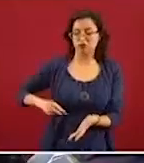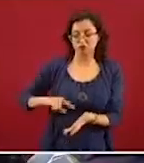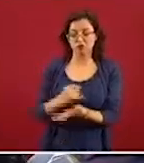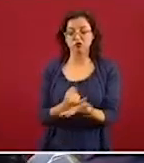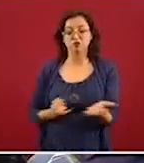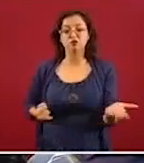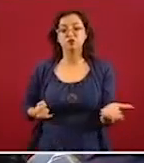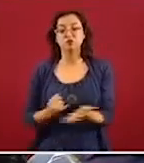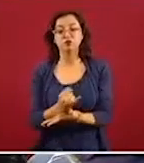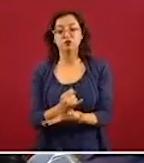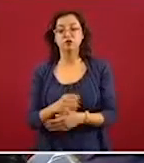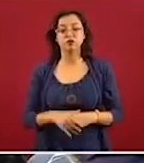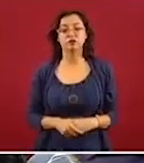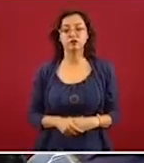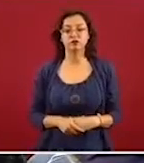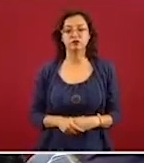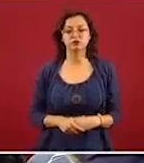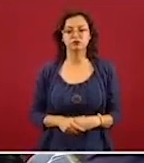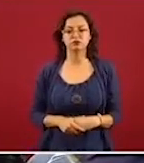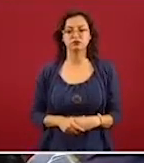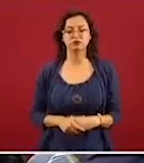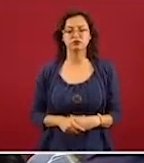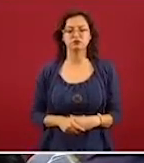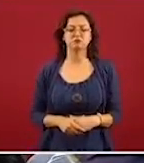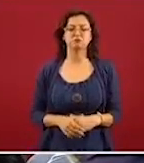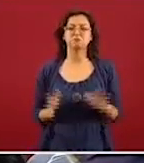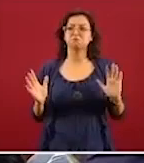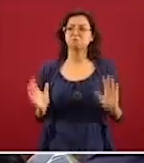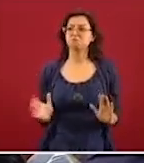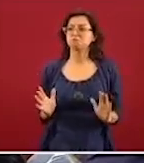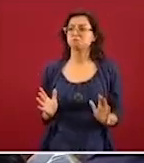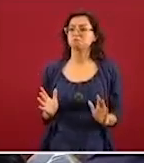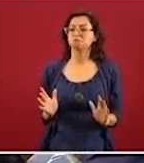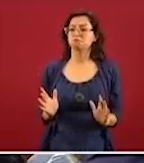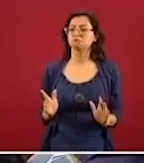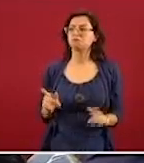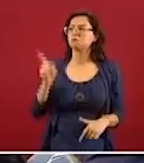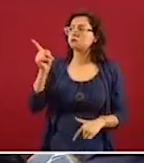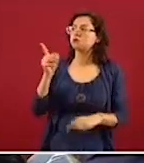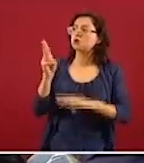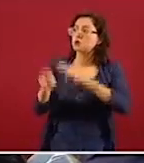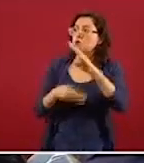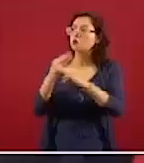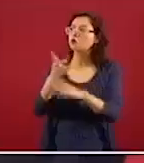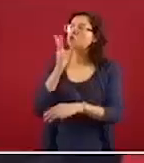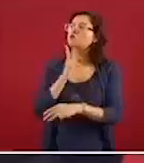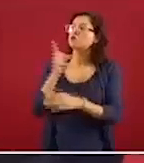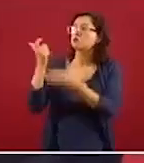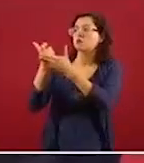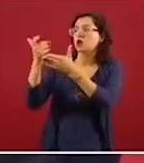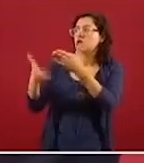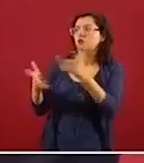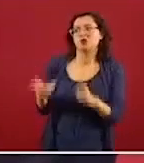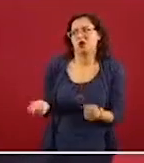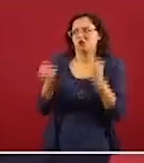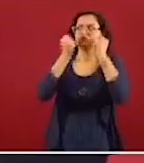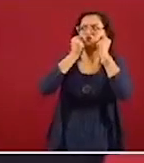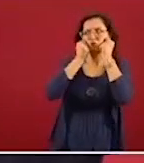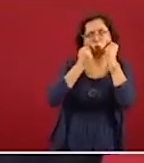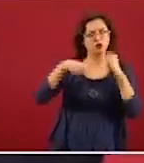Se pudo haber dicho, se nos va a caer la economía, necesitamos